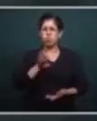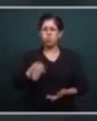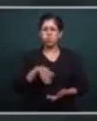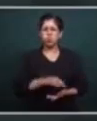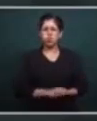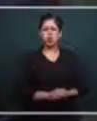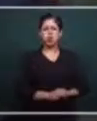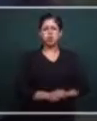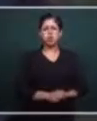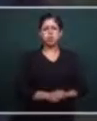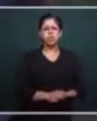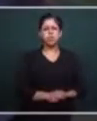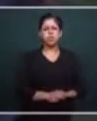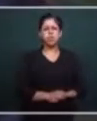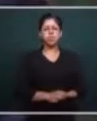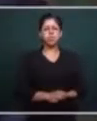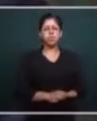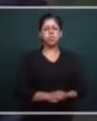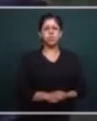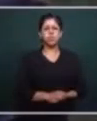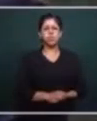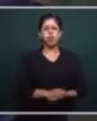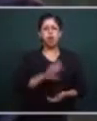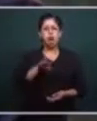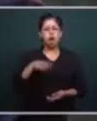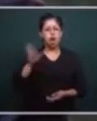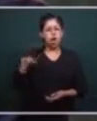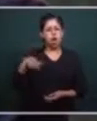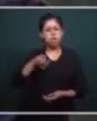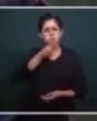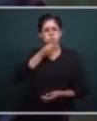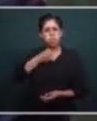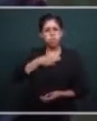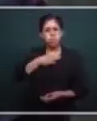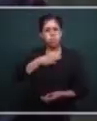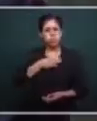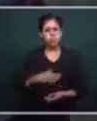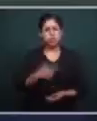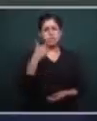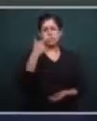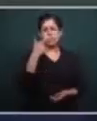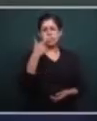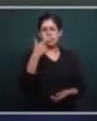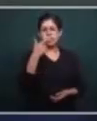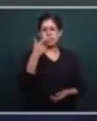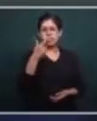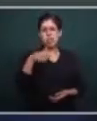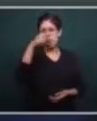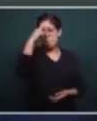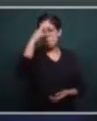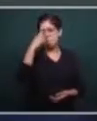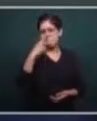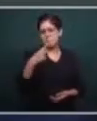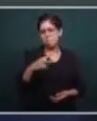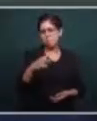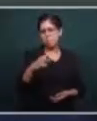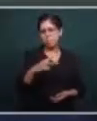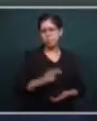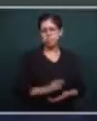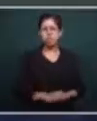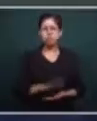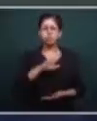de acuerdo a la última información, 7 mexicanos